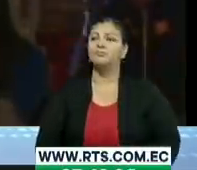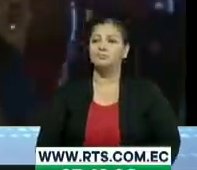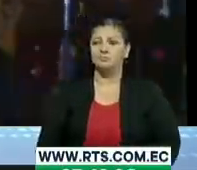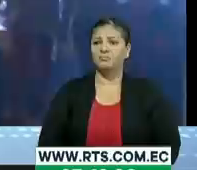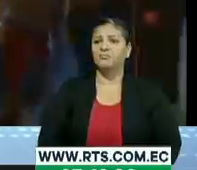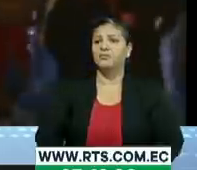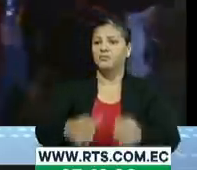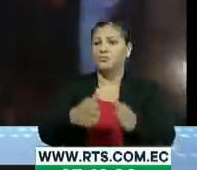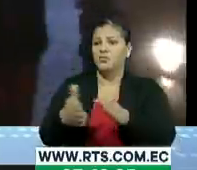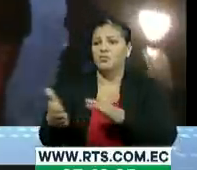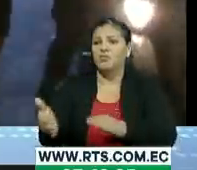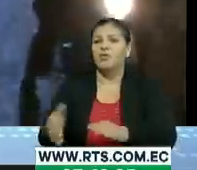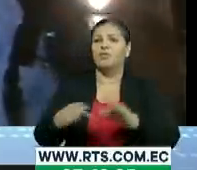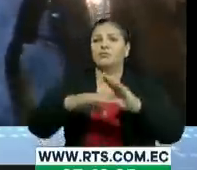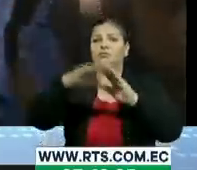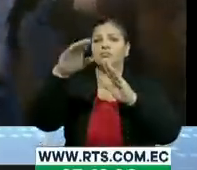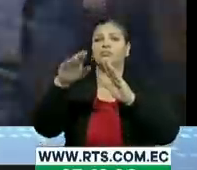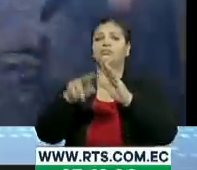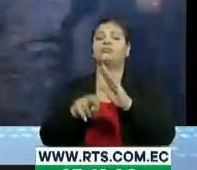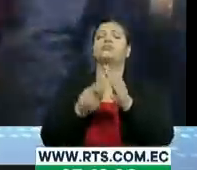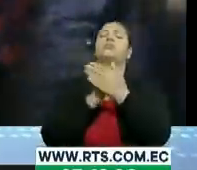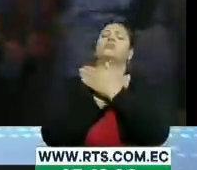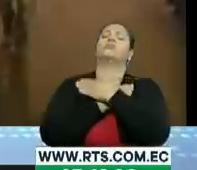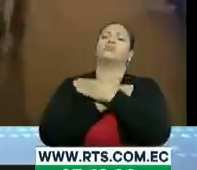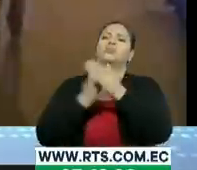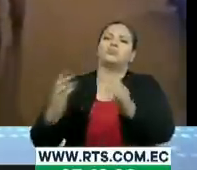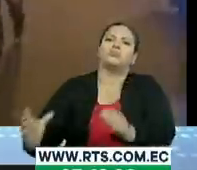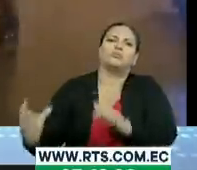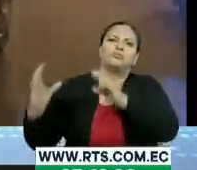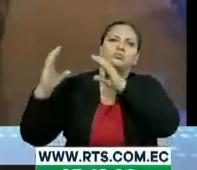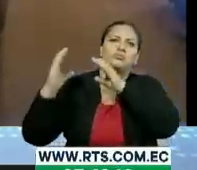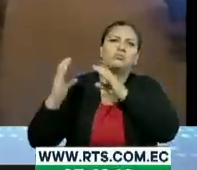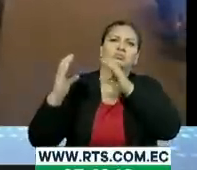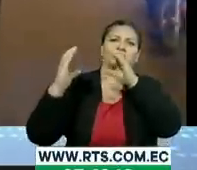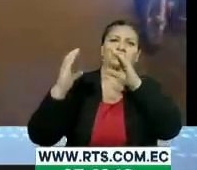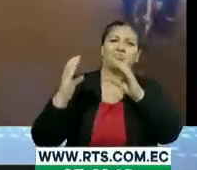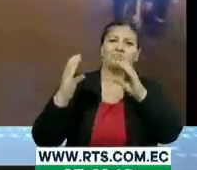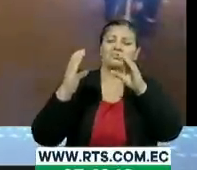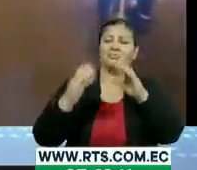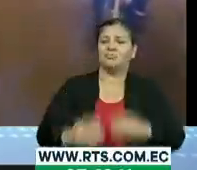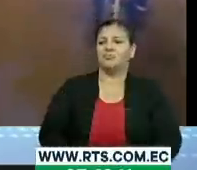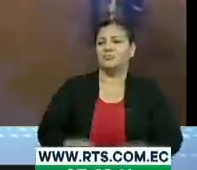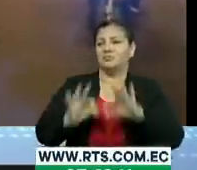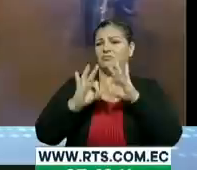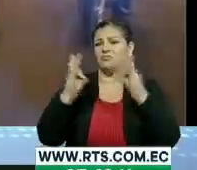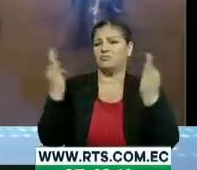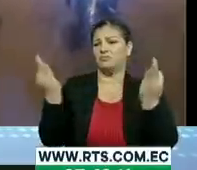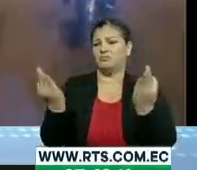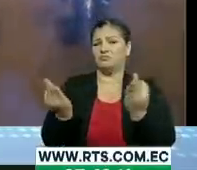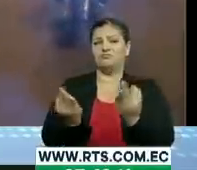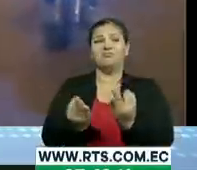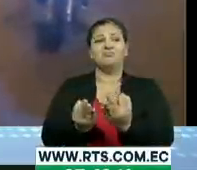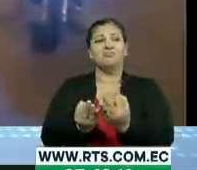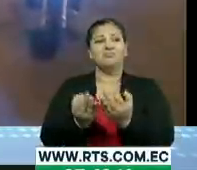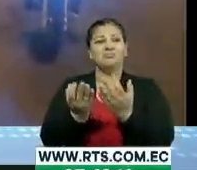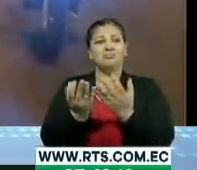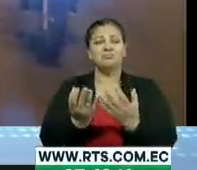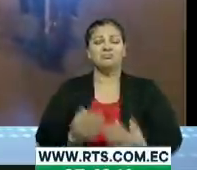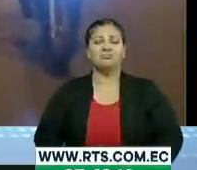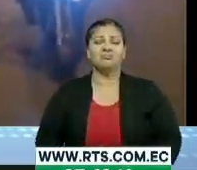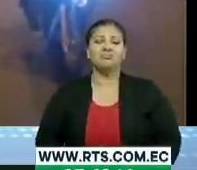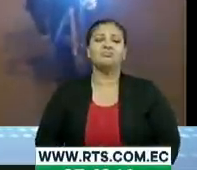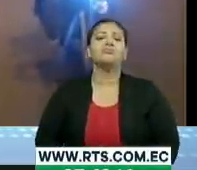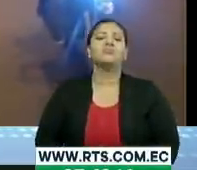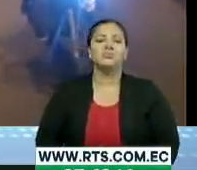mismo, porque más allá de que cada uno pertenecía a una familia, en su conjunto son parte de la gran familia